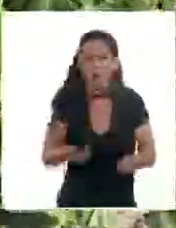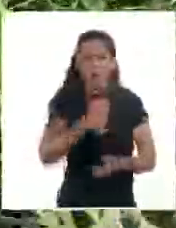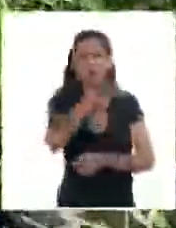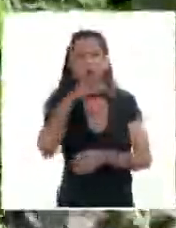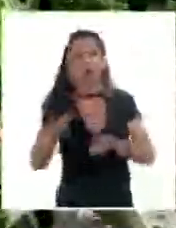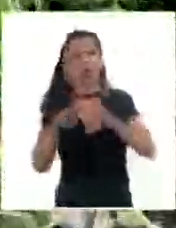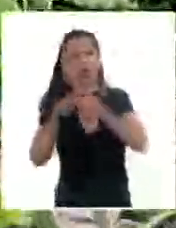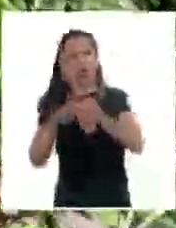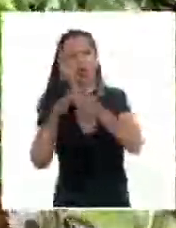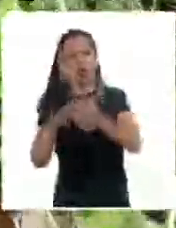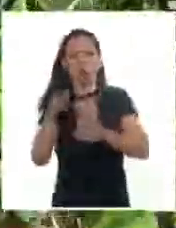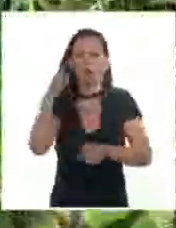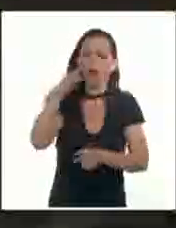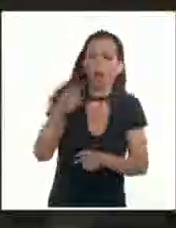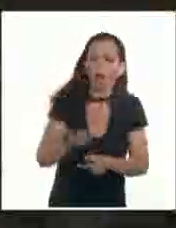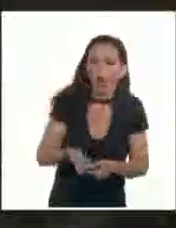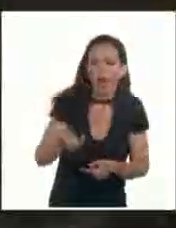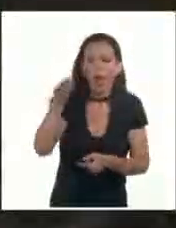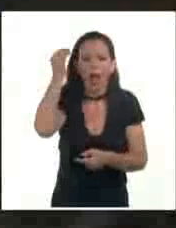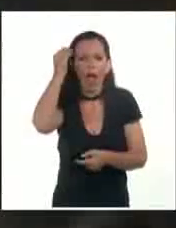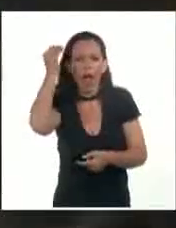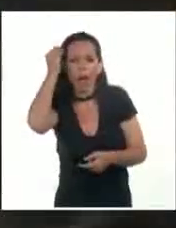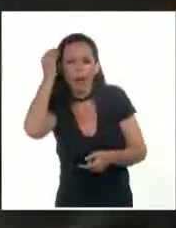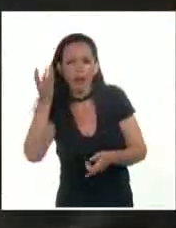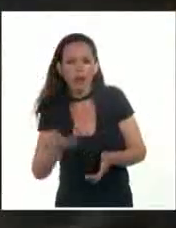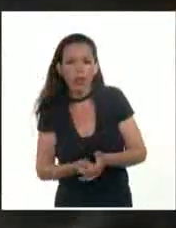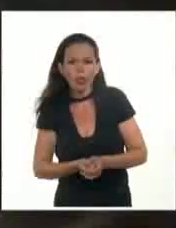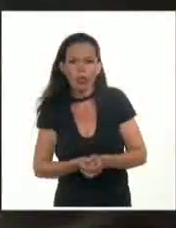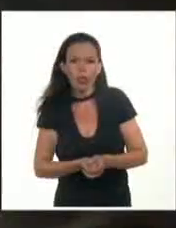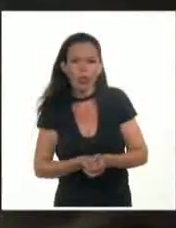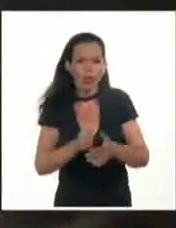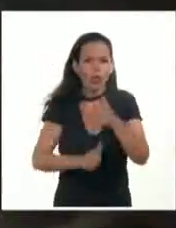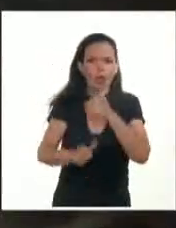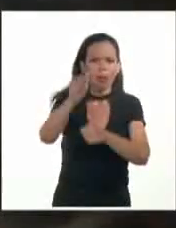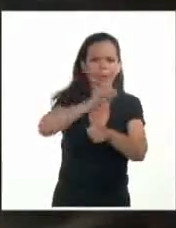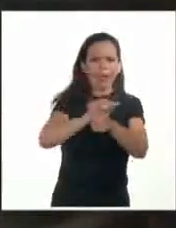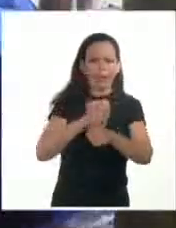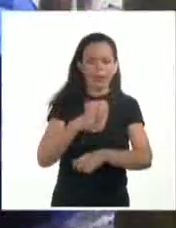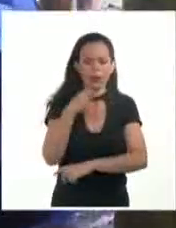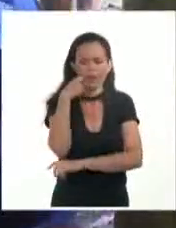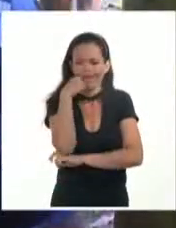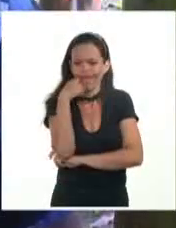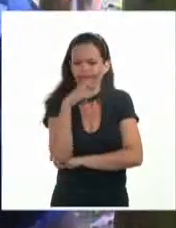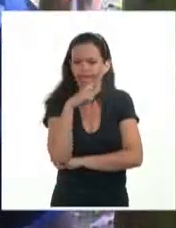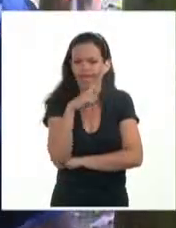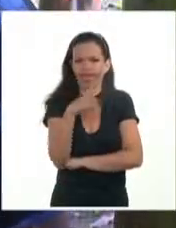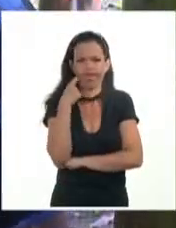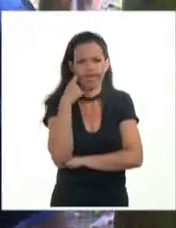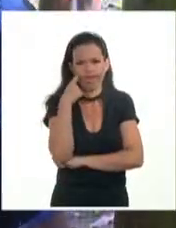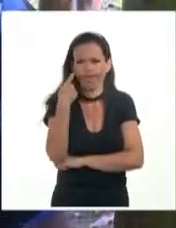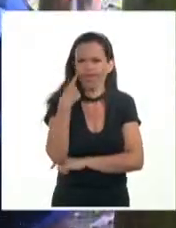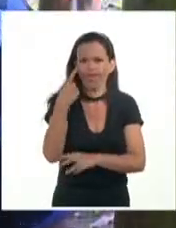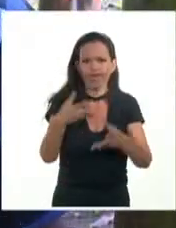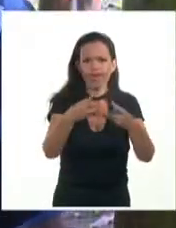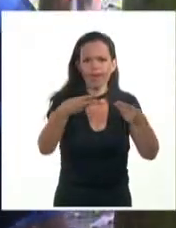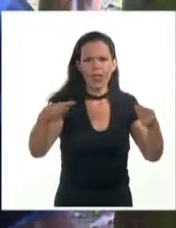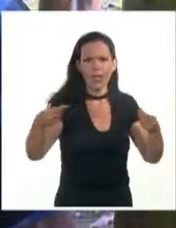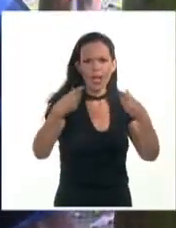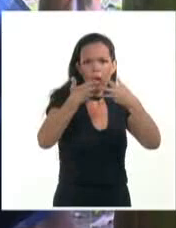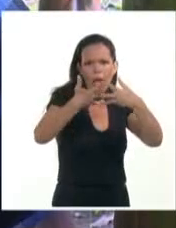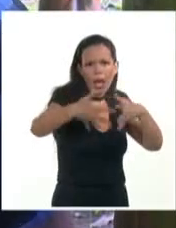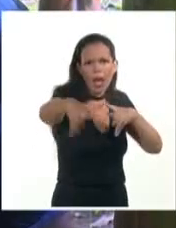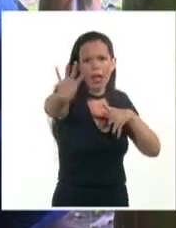extensionismo, y de allí salí. Yo pensé que no se podía, pues lo veía difícil, veía aquellas áreas inmensas que tenían allá la forma